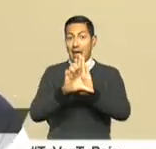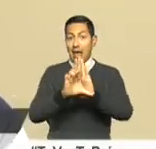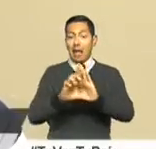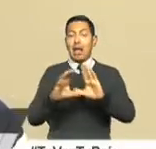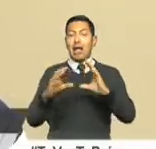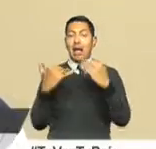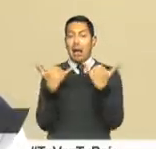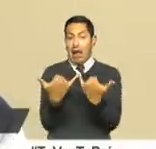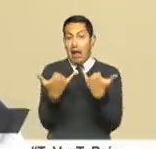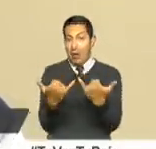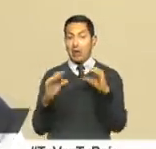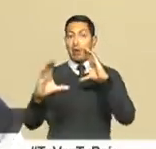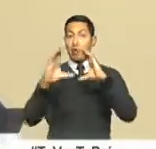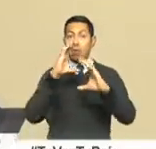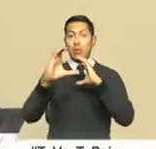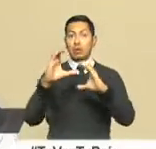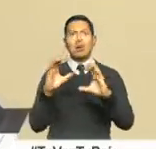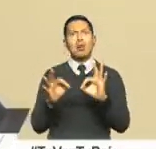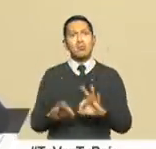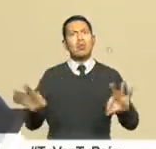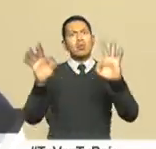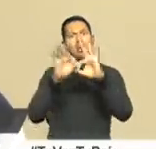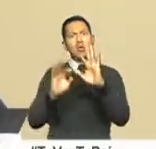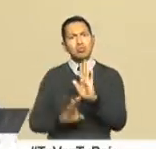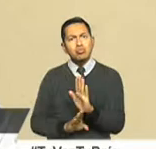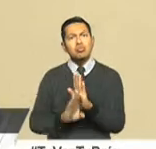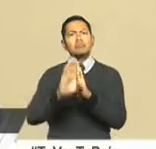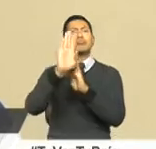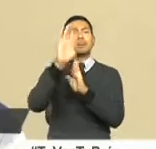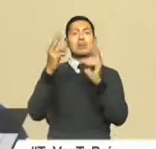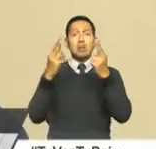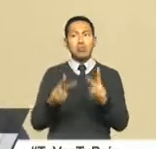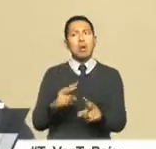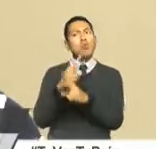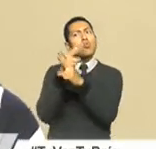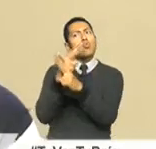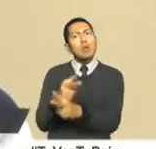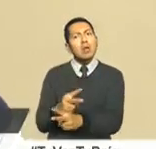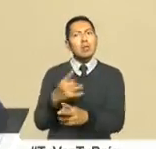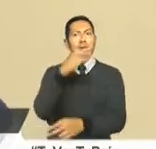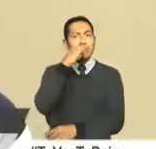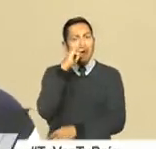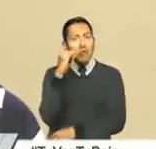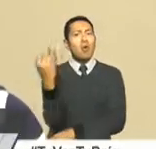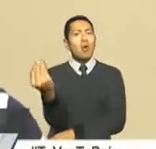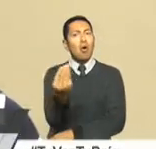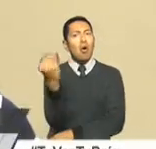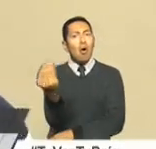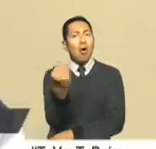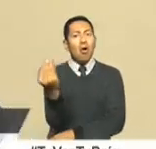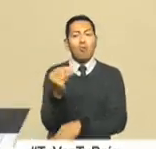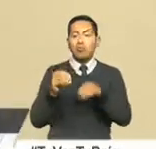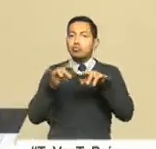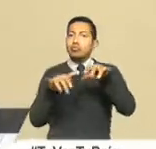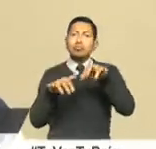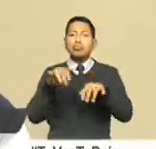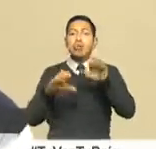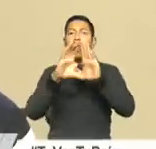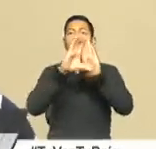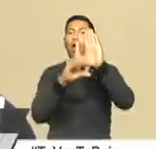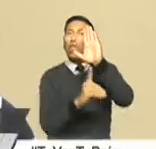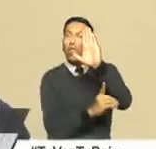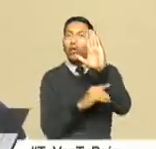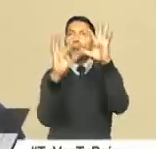ha traído importantes avances y protecciones a los niños, a los adolescentes, la redacción de los códigos deontológicos,